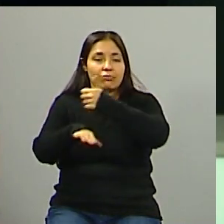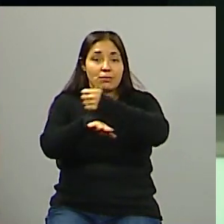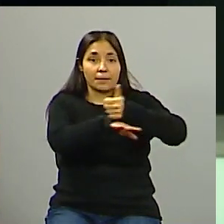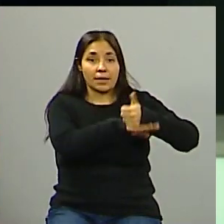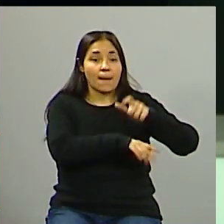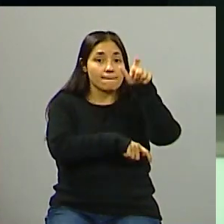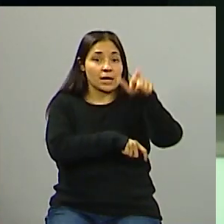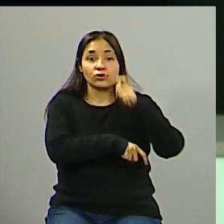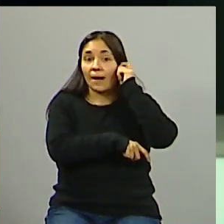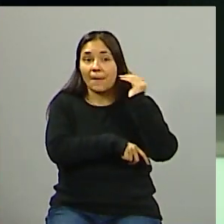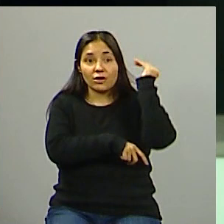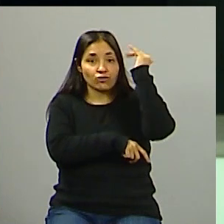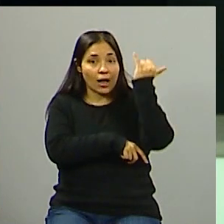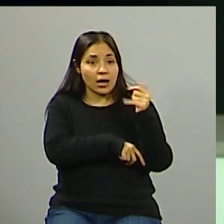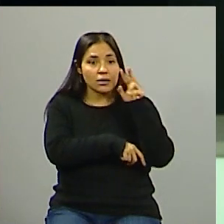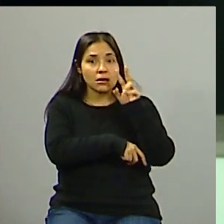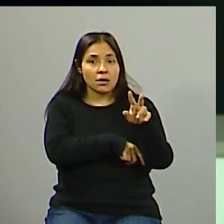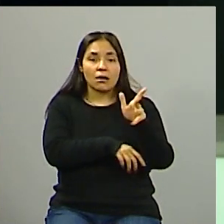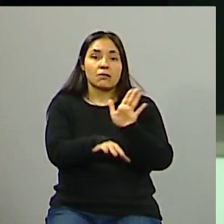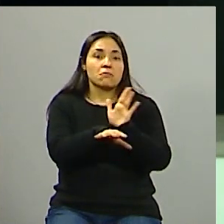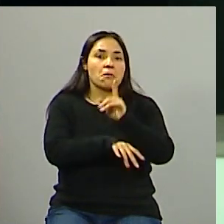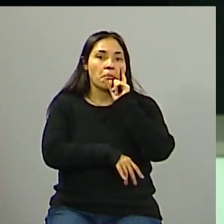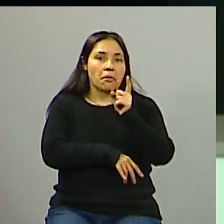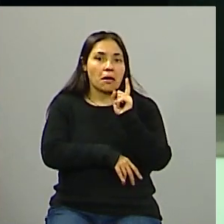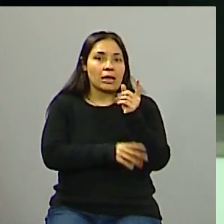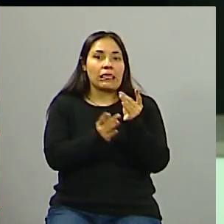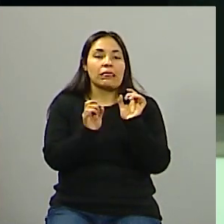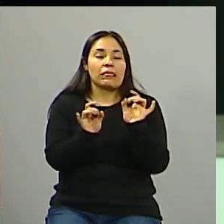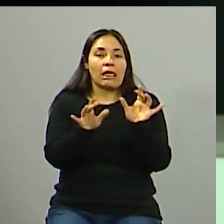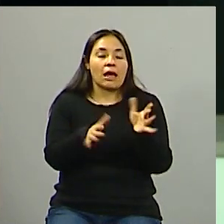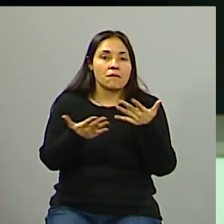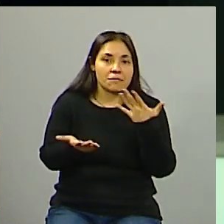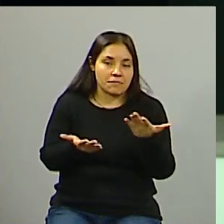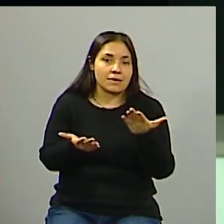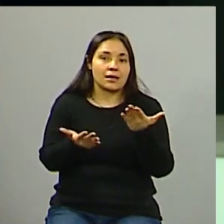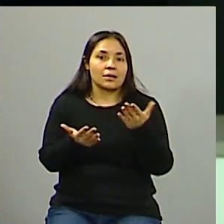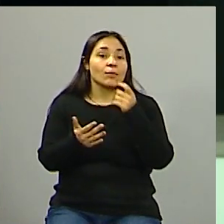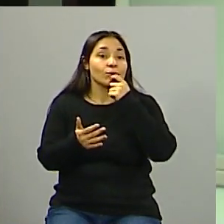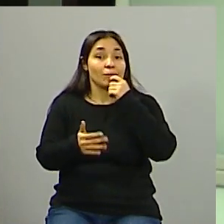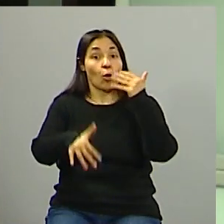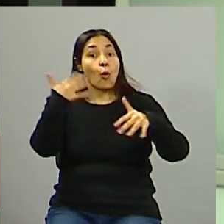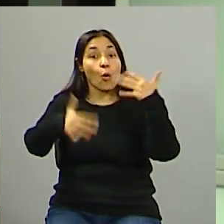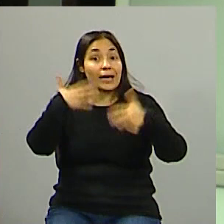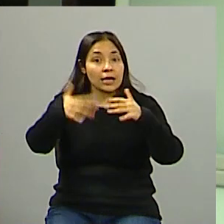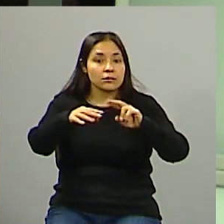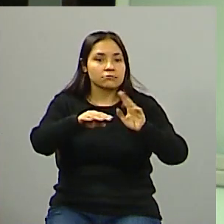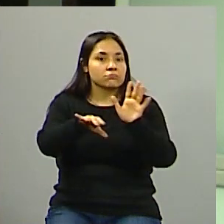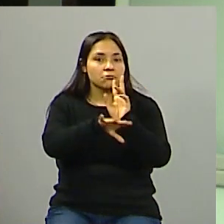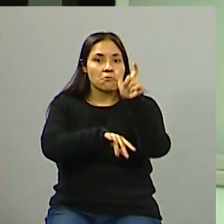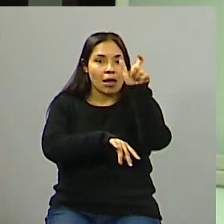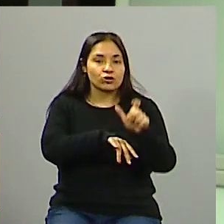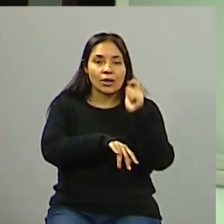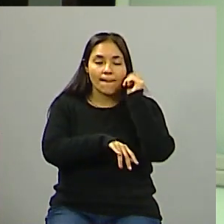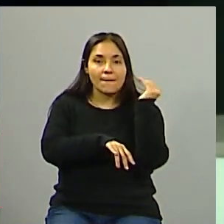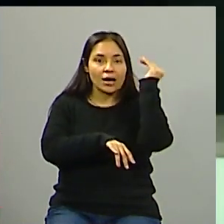persona mayor, entonces tienen que entender que puede estar en una situación de fragilidad, más allá de la urgencia que tenga médica, en una situación de